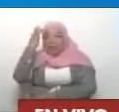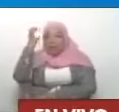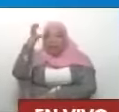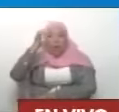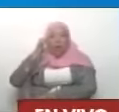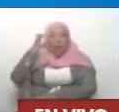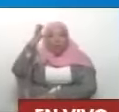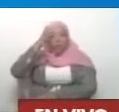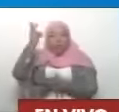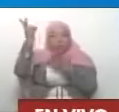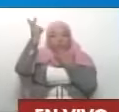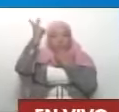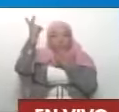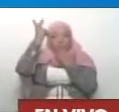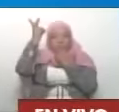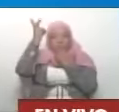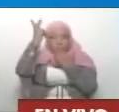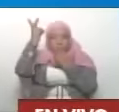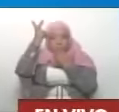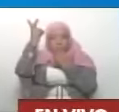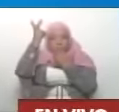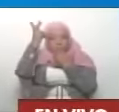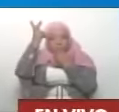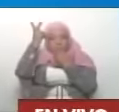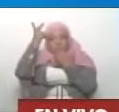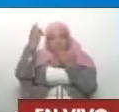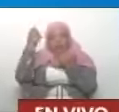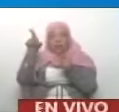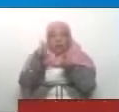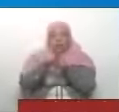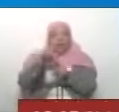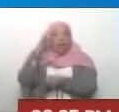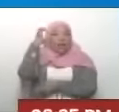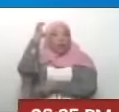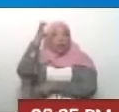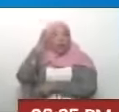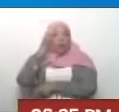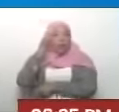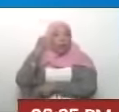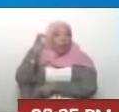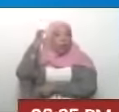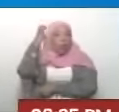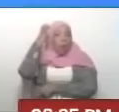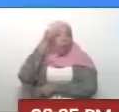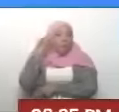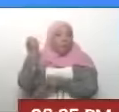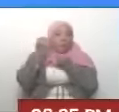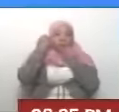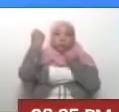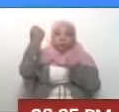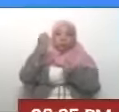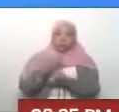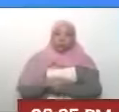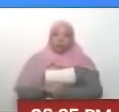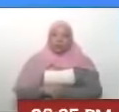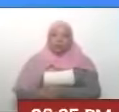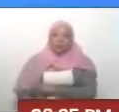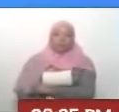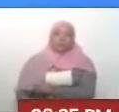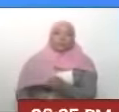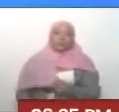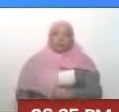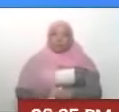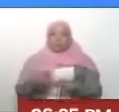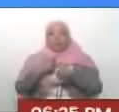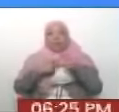pueblos indígenas mesoamericanos y Europa también. La Europa rebelde, pues, para sentirnos orgullosos. Pero además